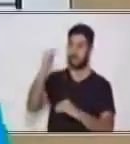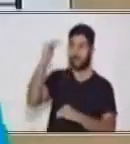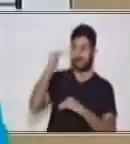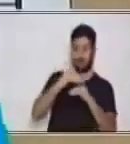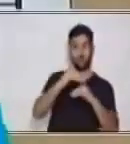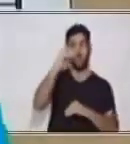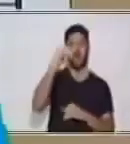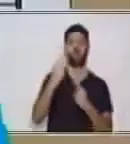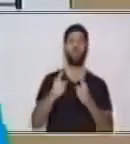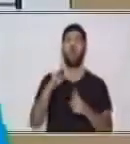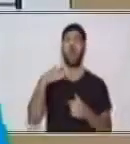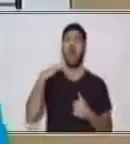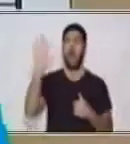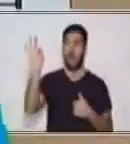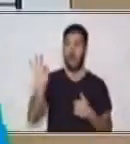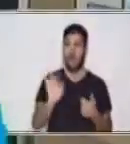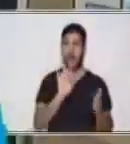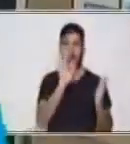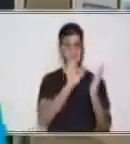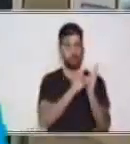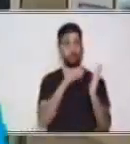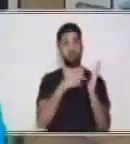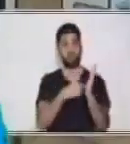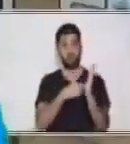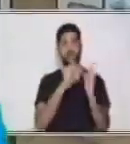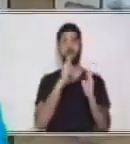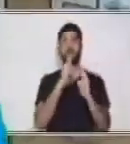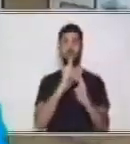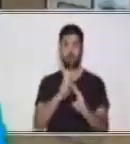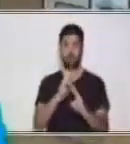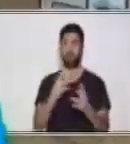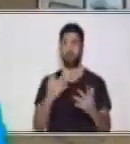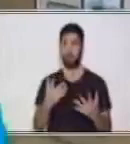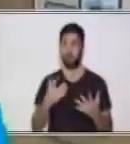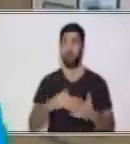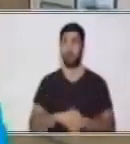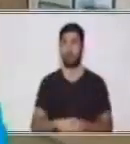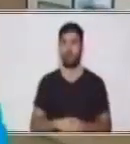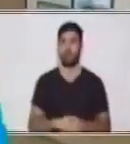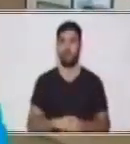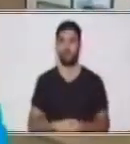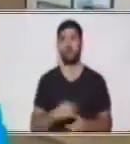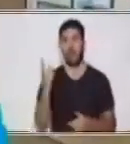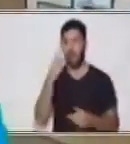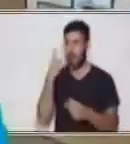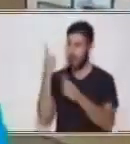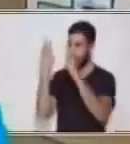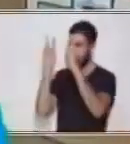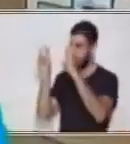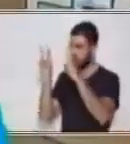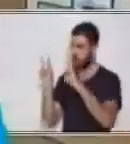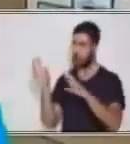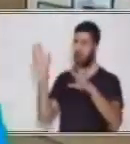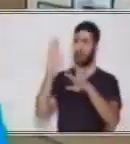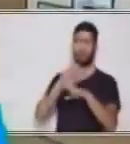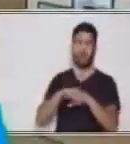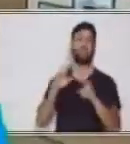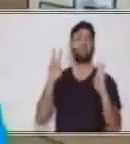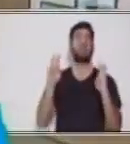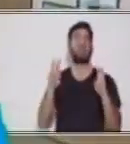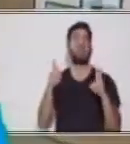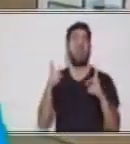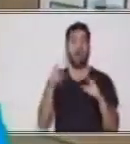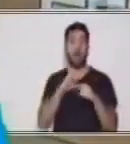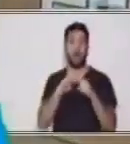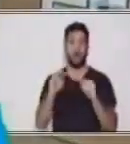optaron por una profesión. Entonces la tendencia es en estudiar más sobre leyes, la profesión